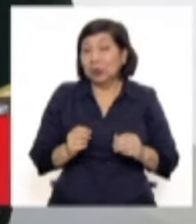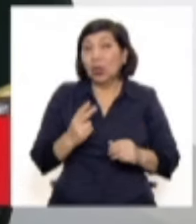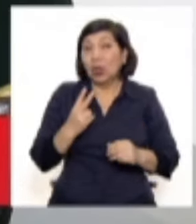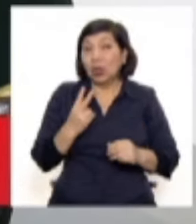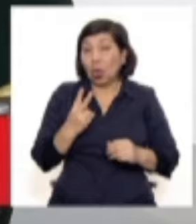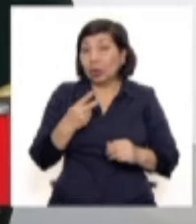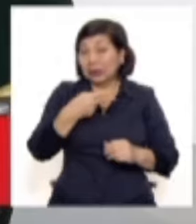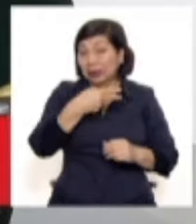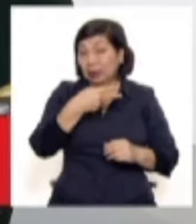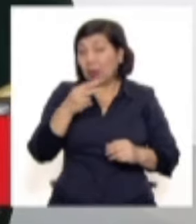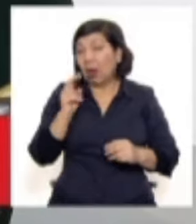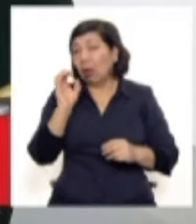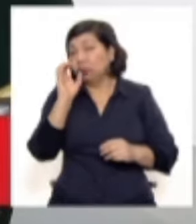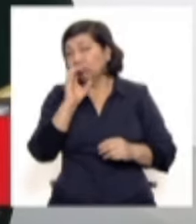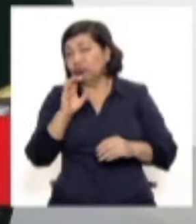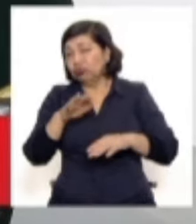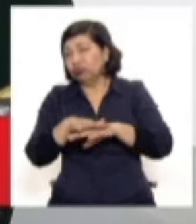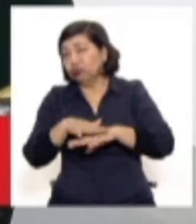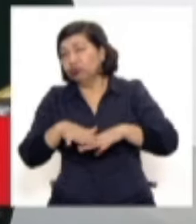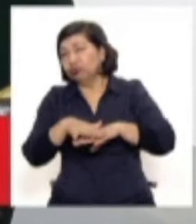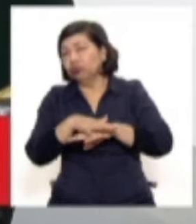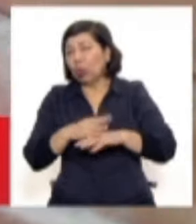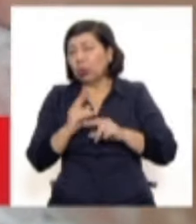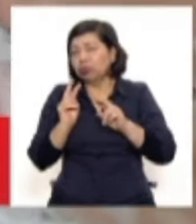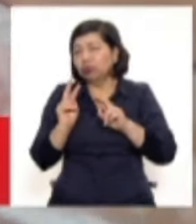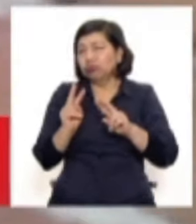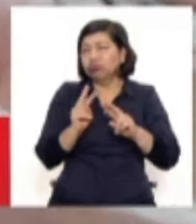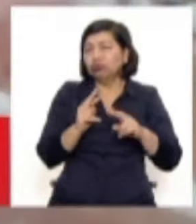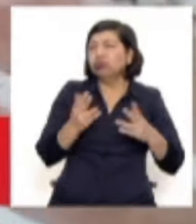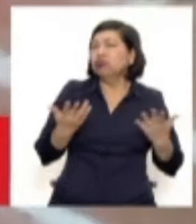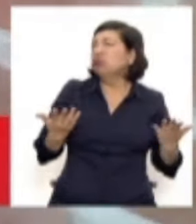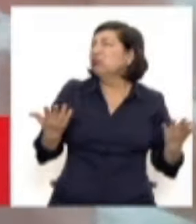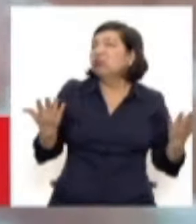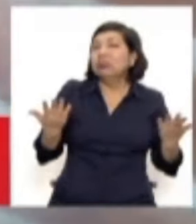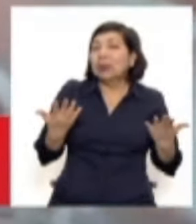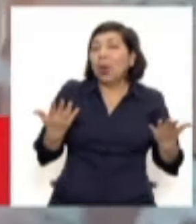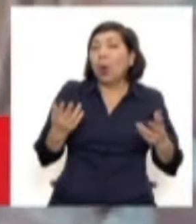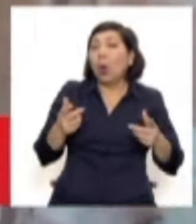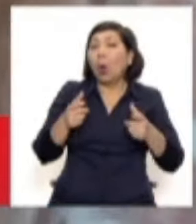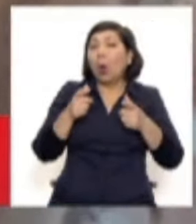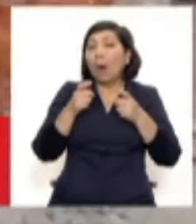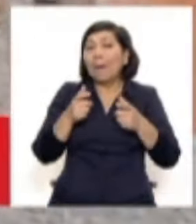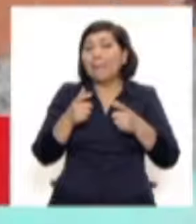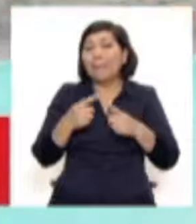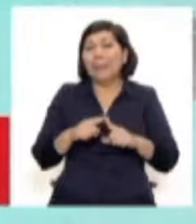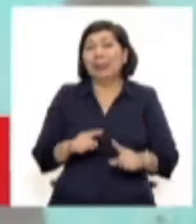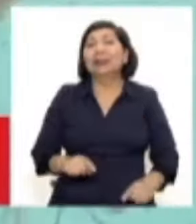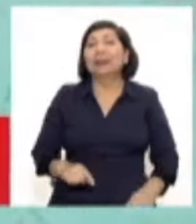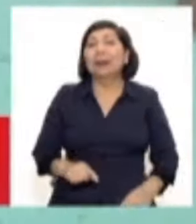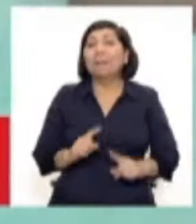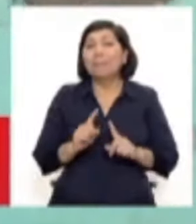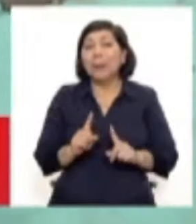cerca de dos semanas ejecutarlo, toda vez que tenía un sistema de seguridad